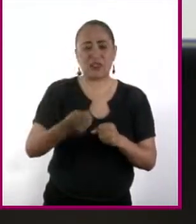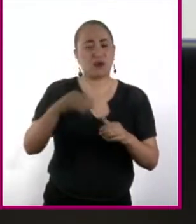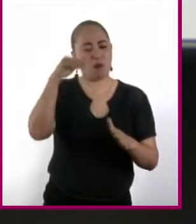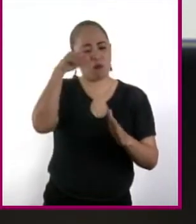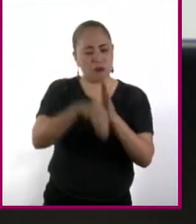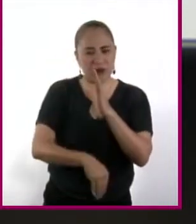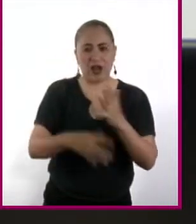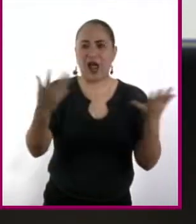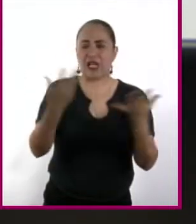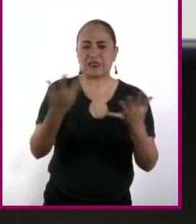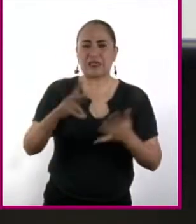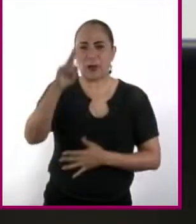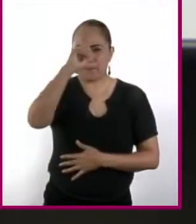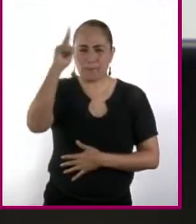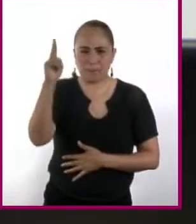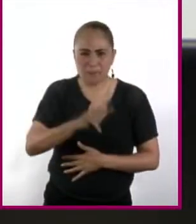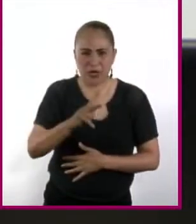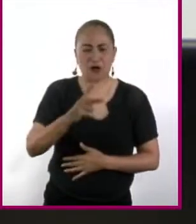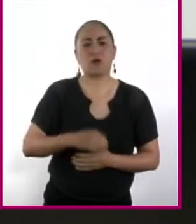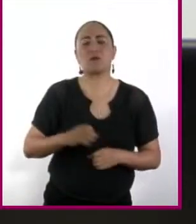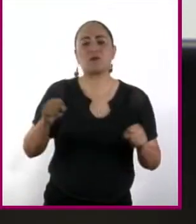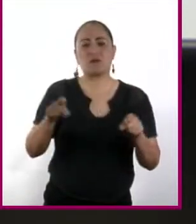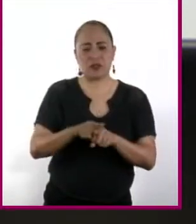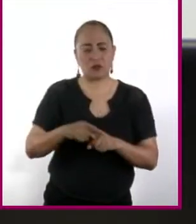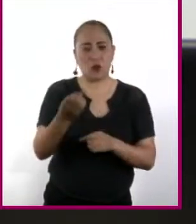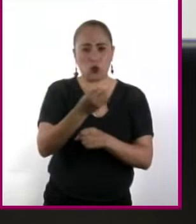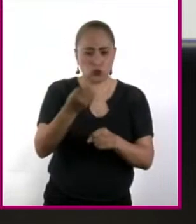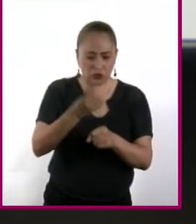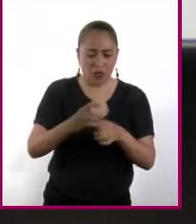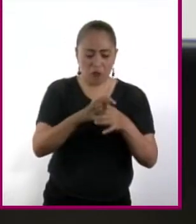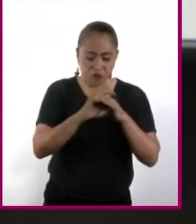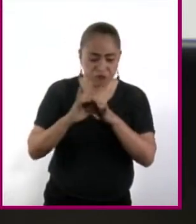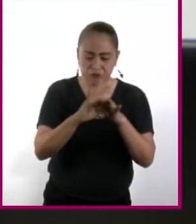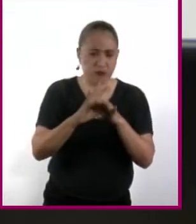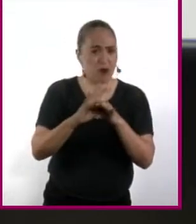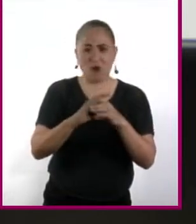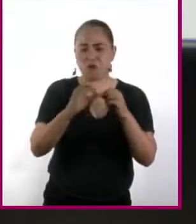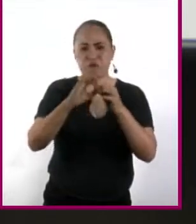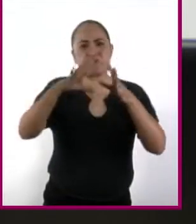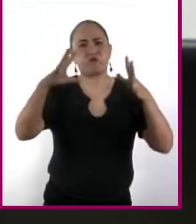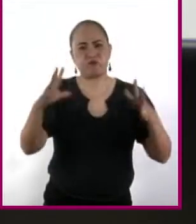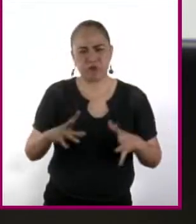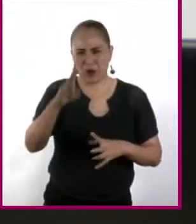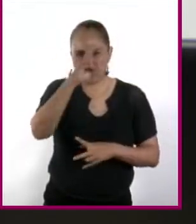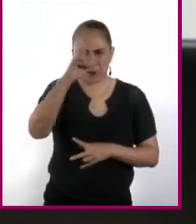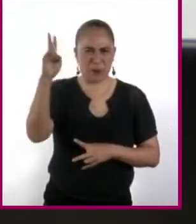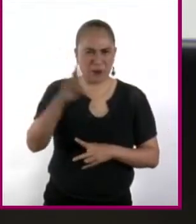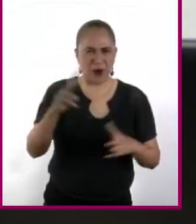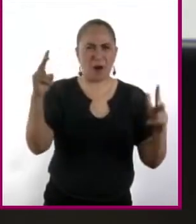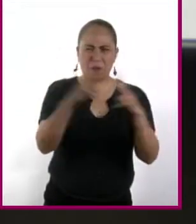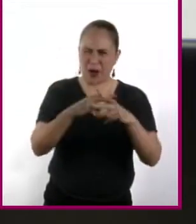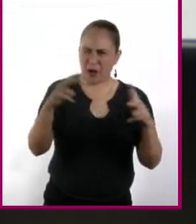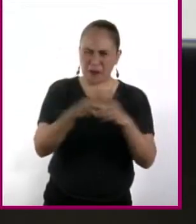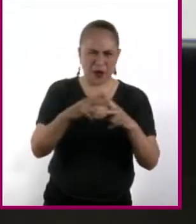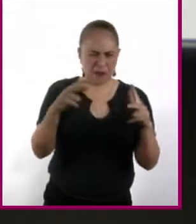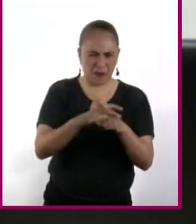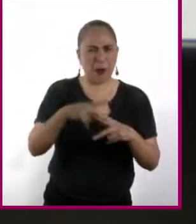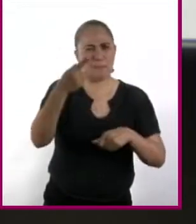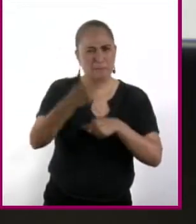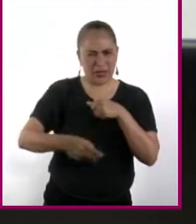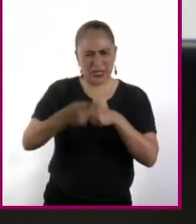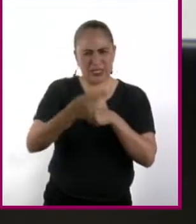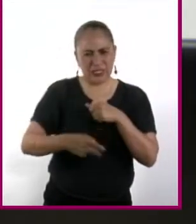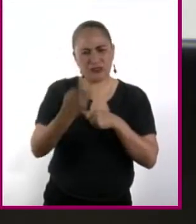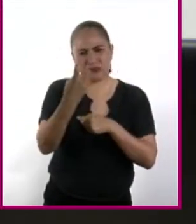ilegales, debilitan y desgarran el tejido social y con el tiempo se transforman en violencia o amenaza de violencia como medio de